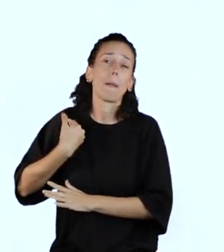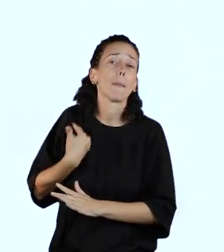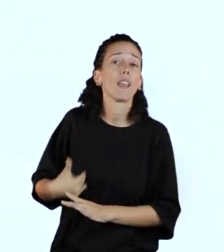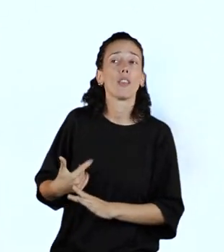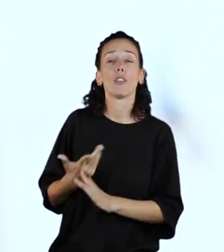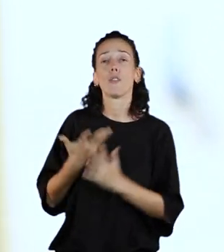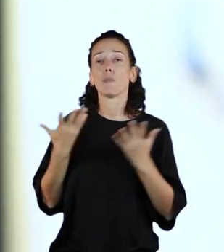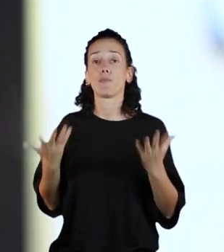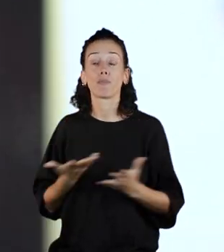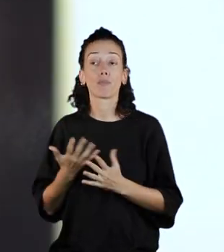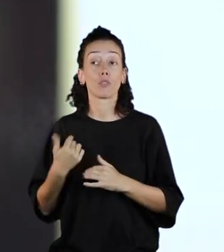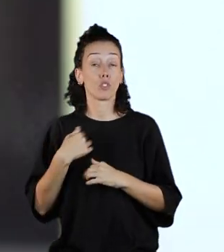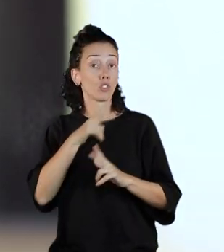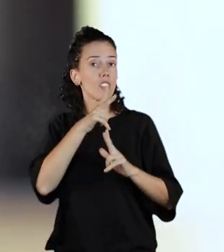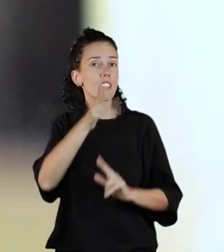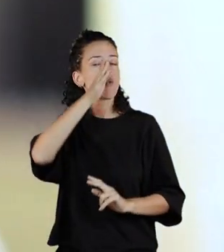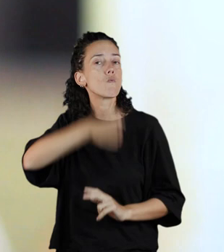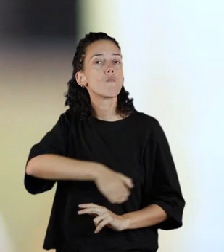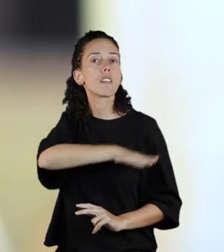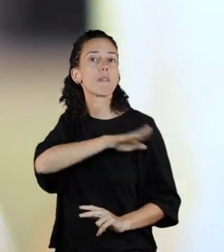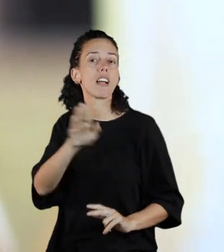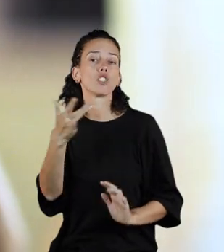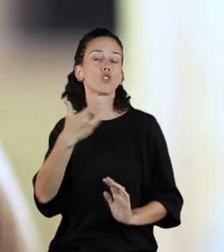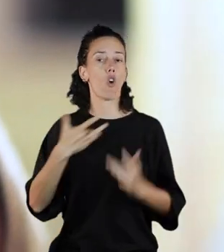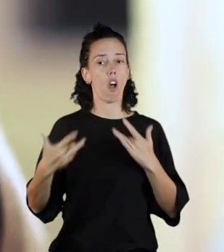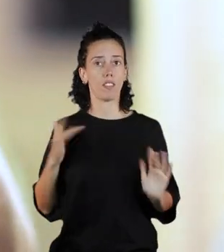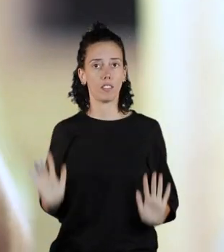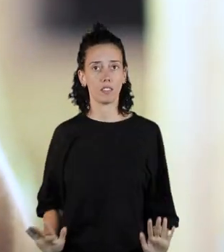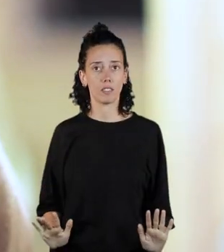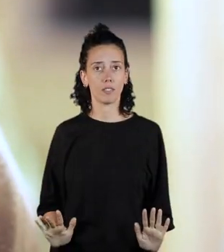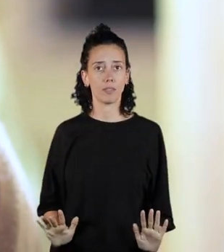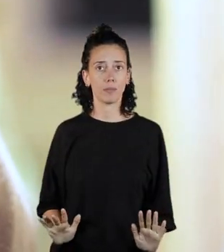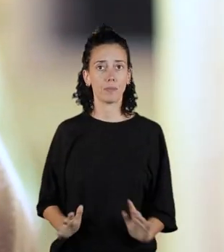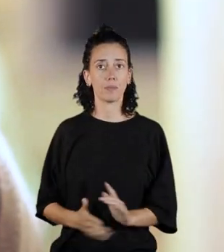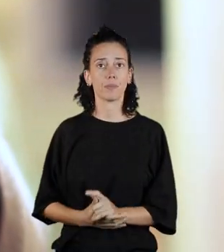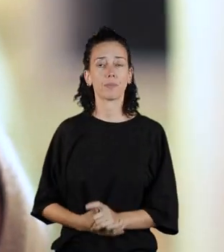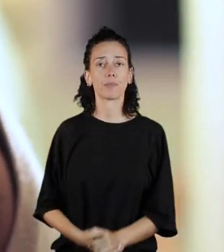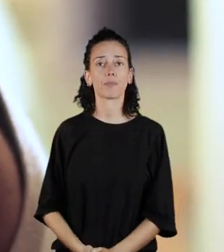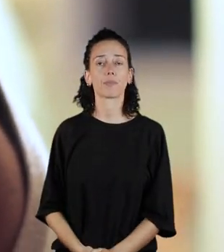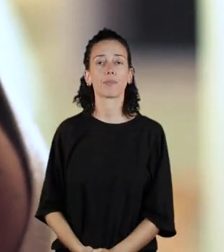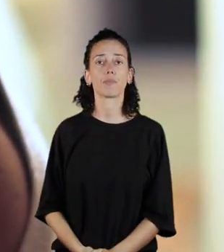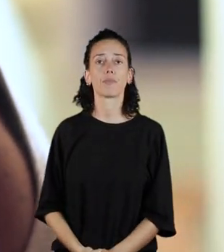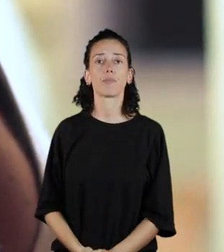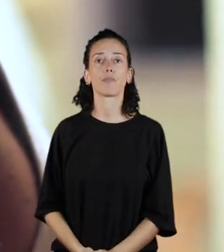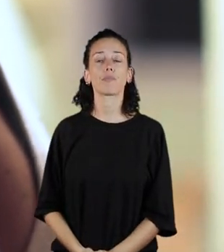que no se acordaba de ese momento y lo que le dije es que nunca más me iba a poner una mano encima.